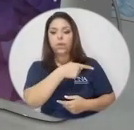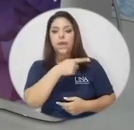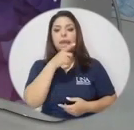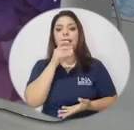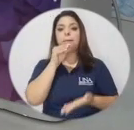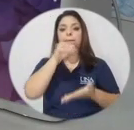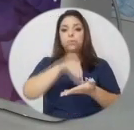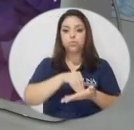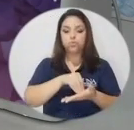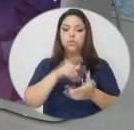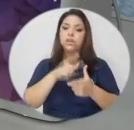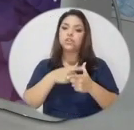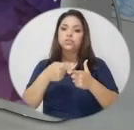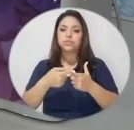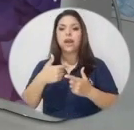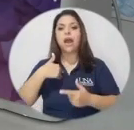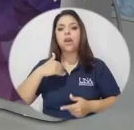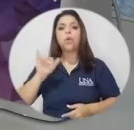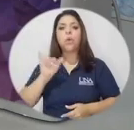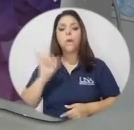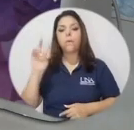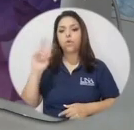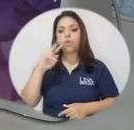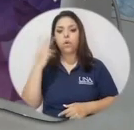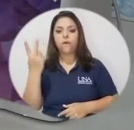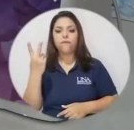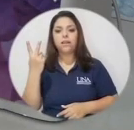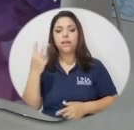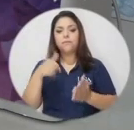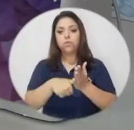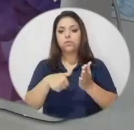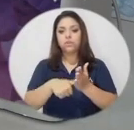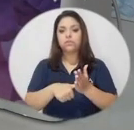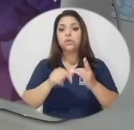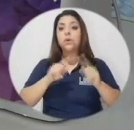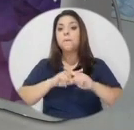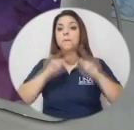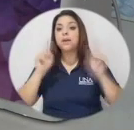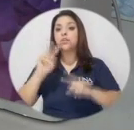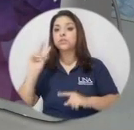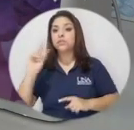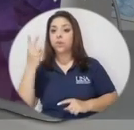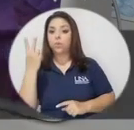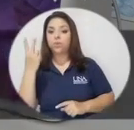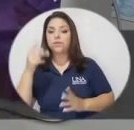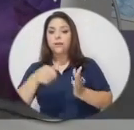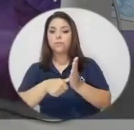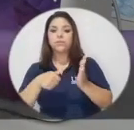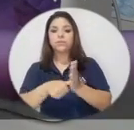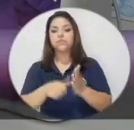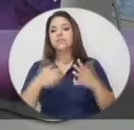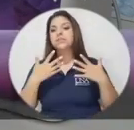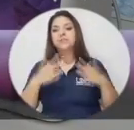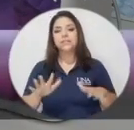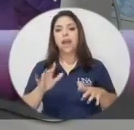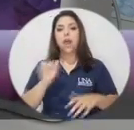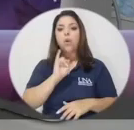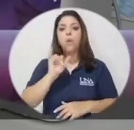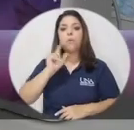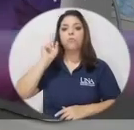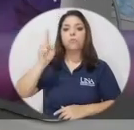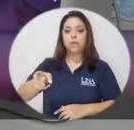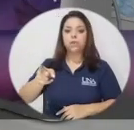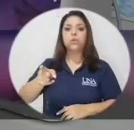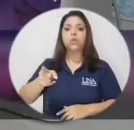un sistema de doble votación, pero la segunda votación está extremadamente condicionada por la